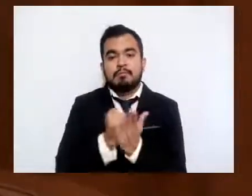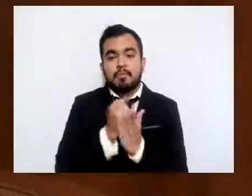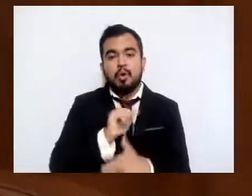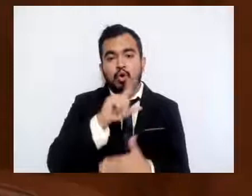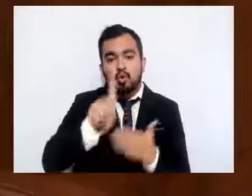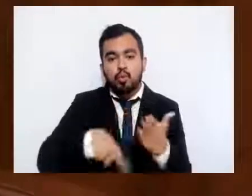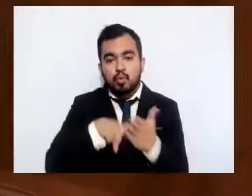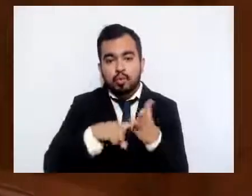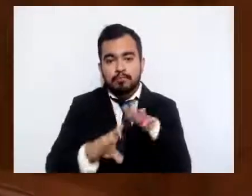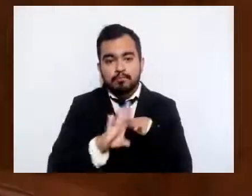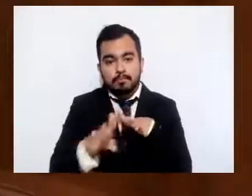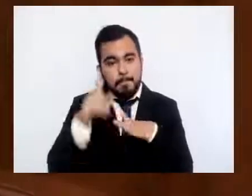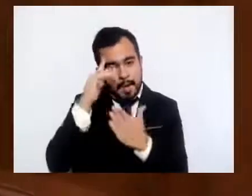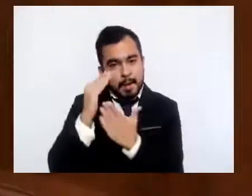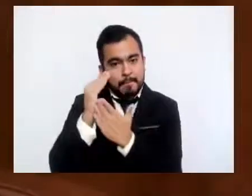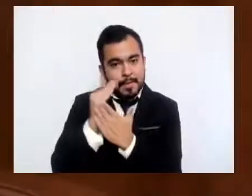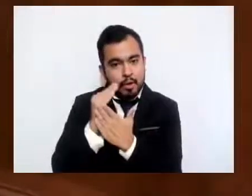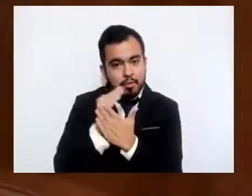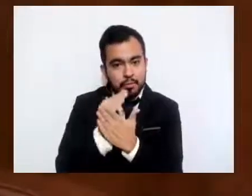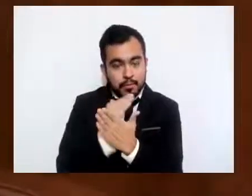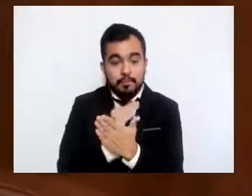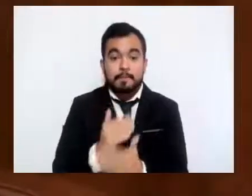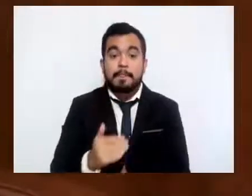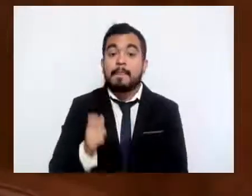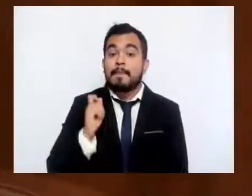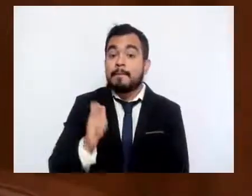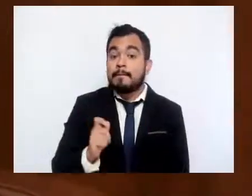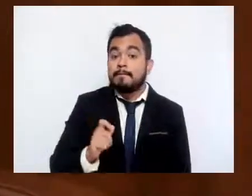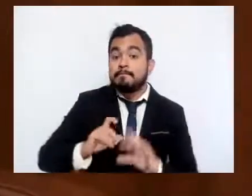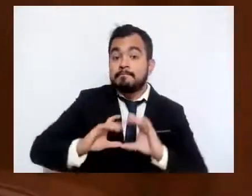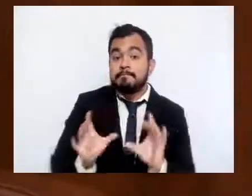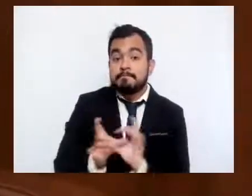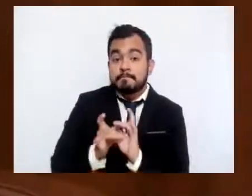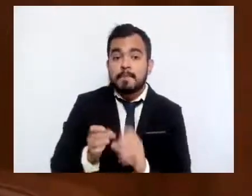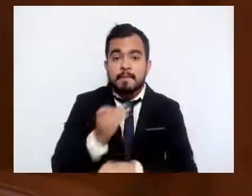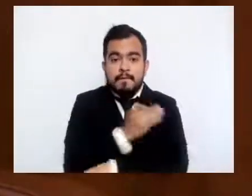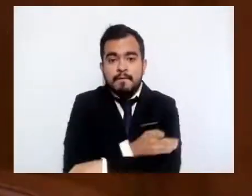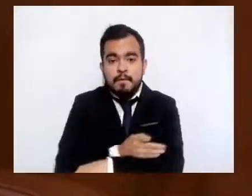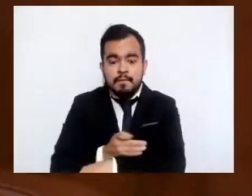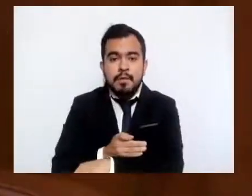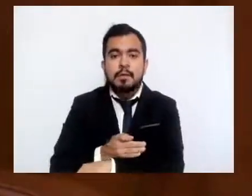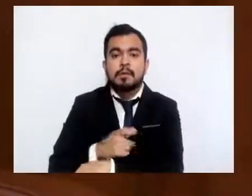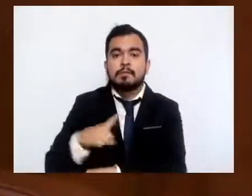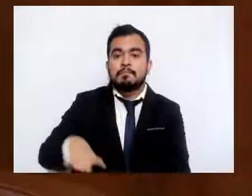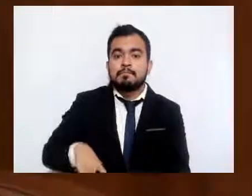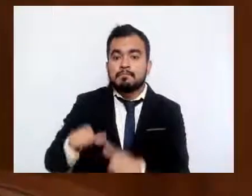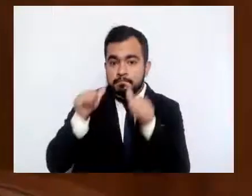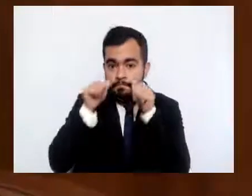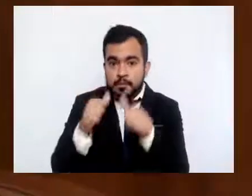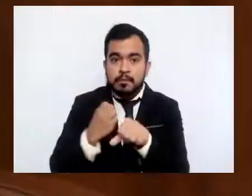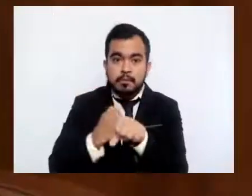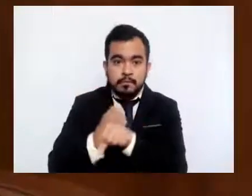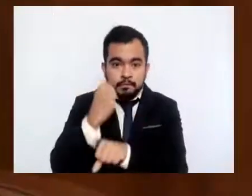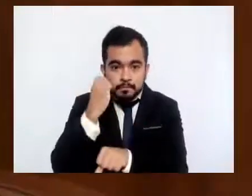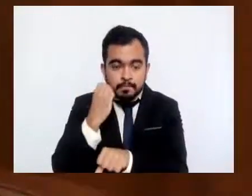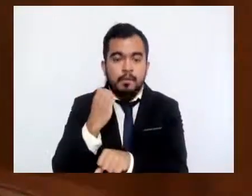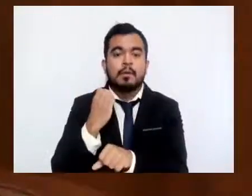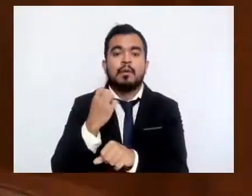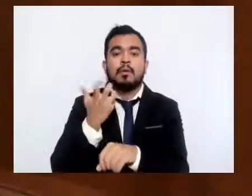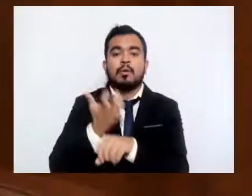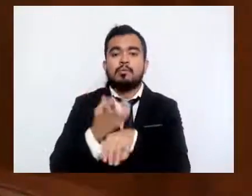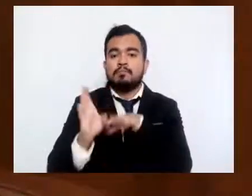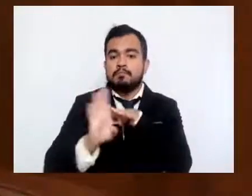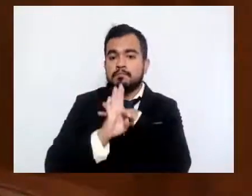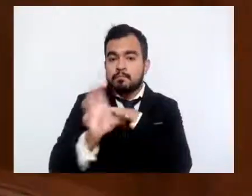de reunificación familiar emitidos por los distintos gobiernos estatales con migración en Estados Unidos de Norteamérica,